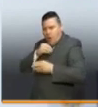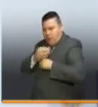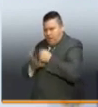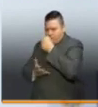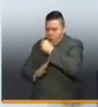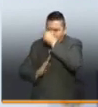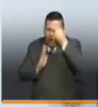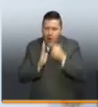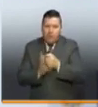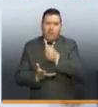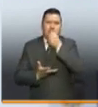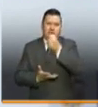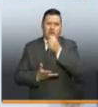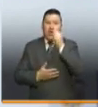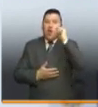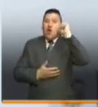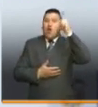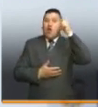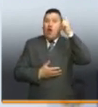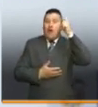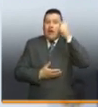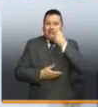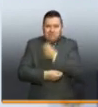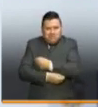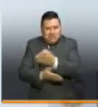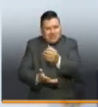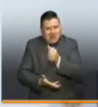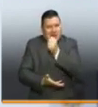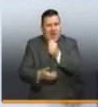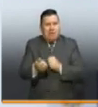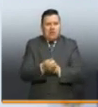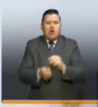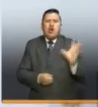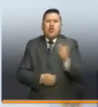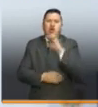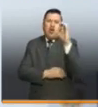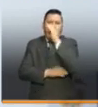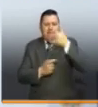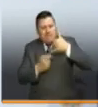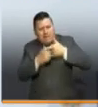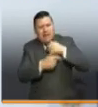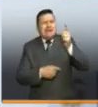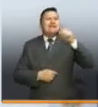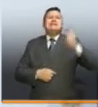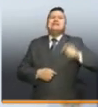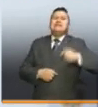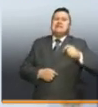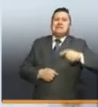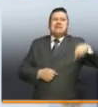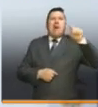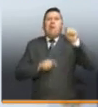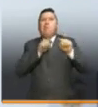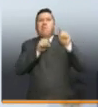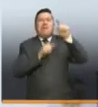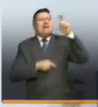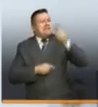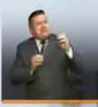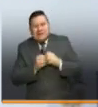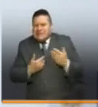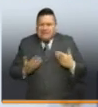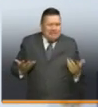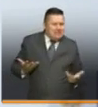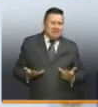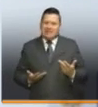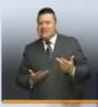oferta del gobierno nacional para llegar a todos los colombianos más necesitados durante esta coyuntura el